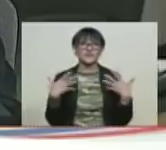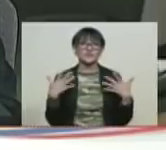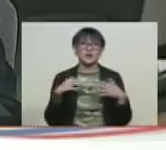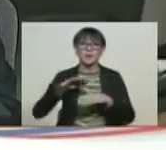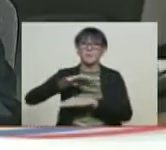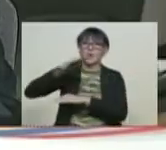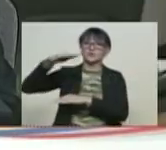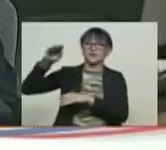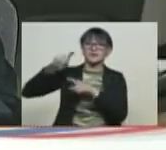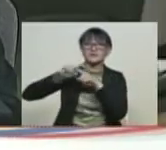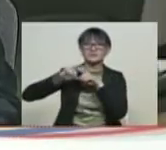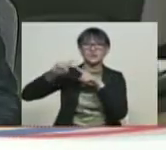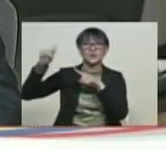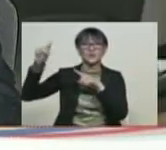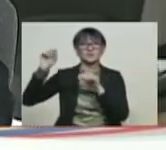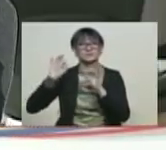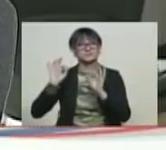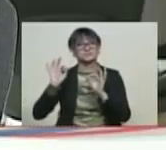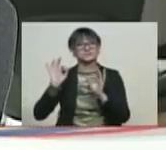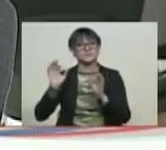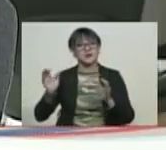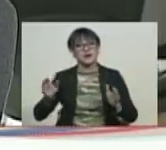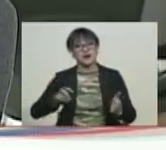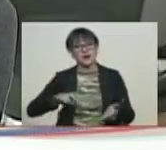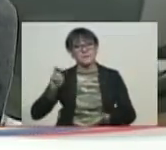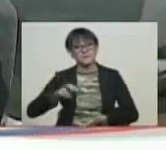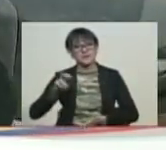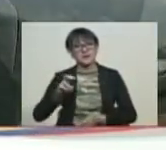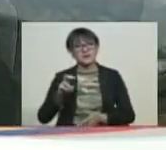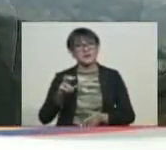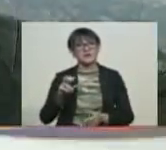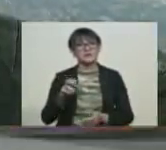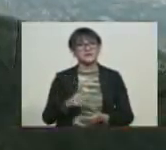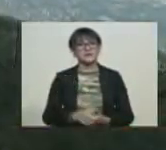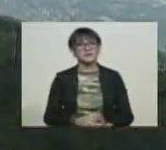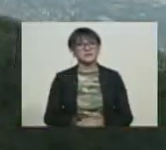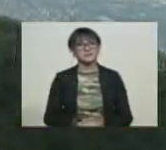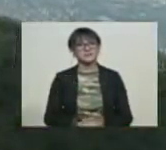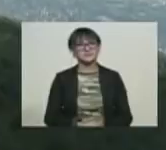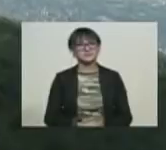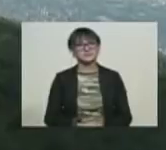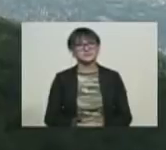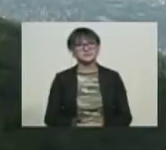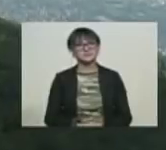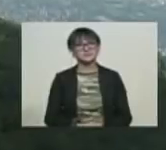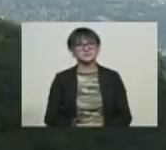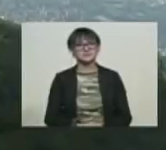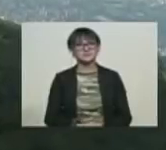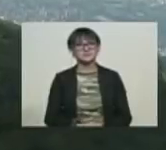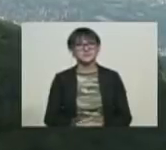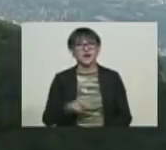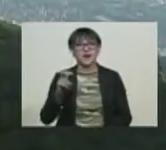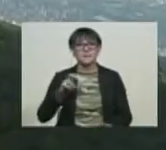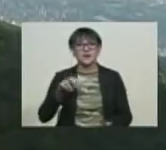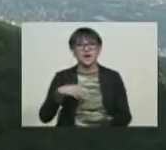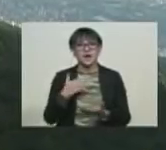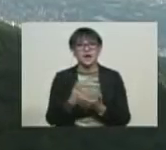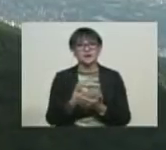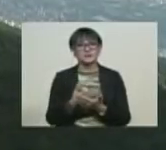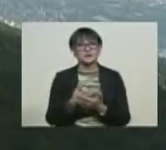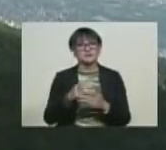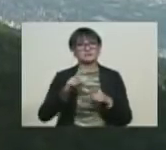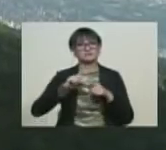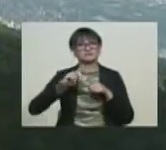la montaña del Guarayra Repano, sus caminerías, sus lugares de esparcimiento, caminar hasta el Pico